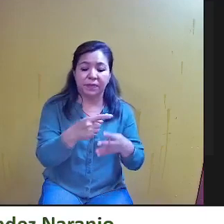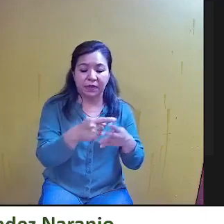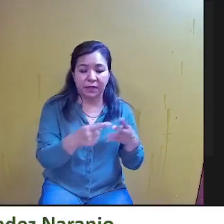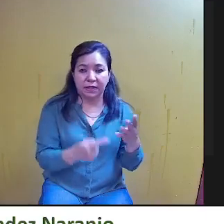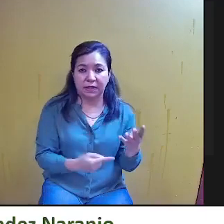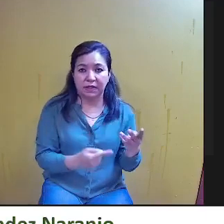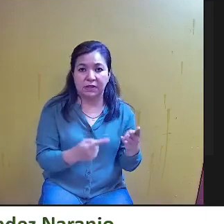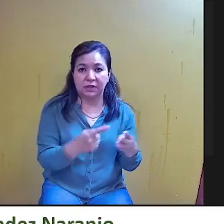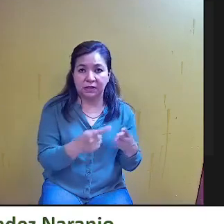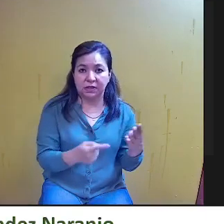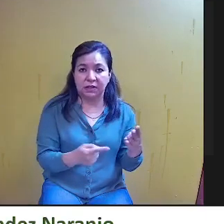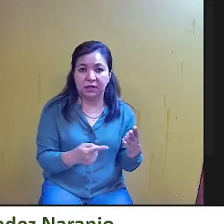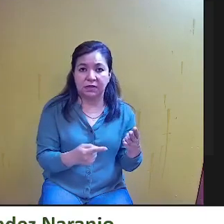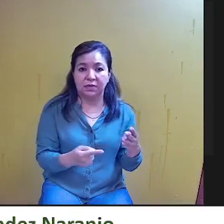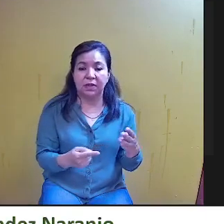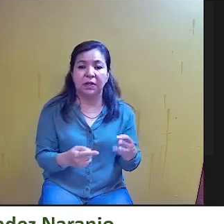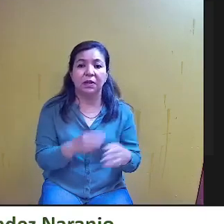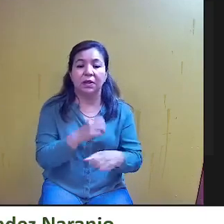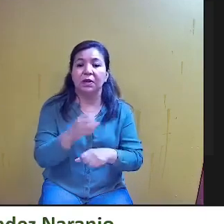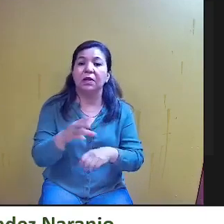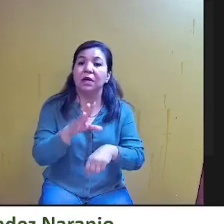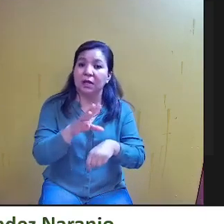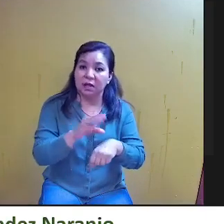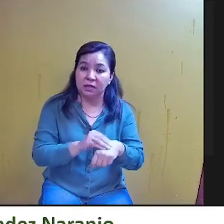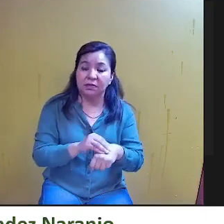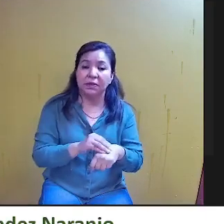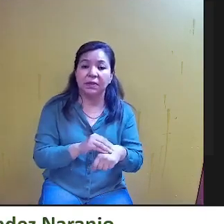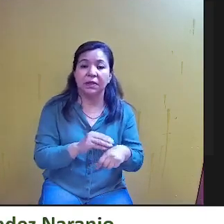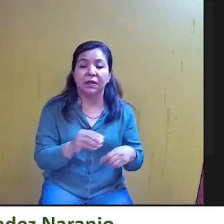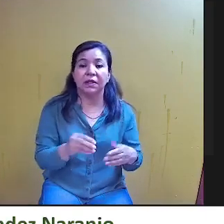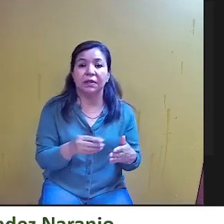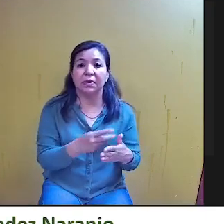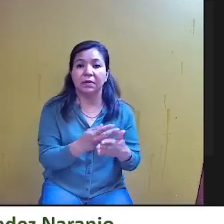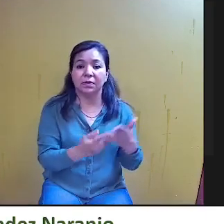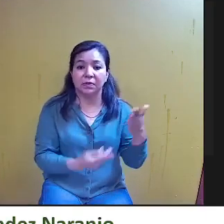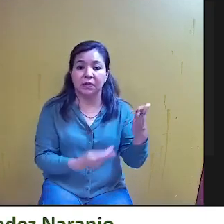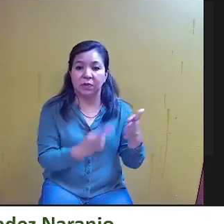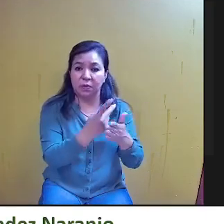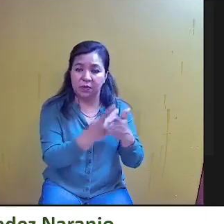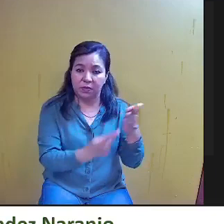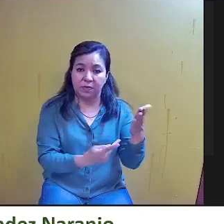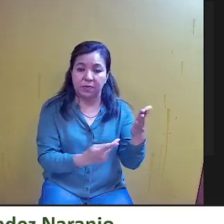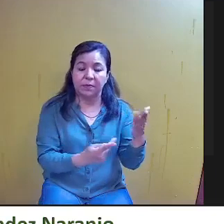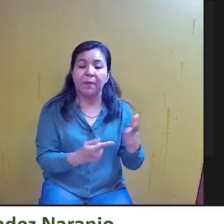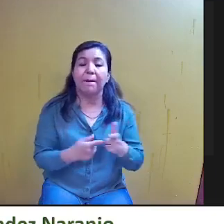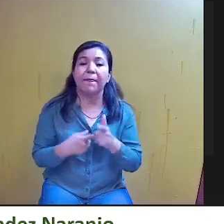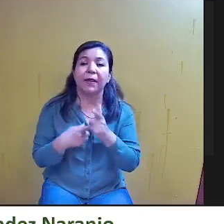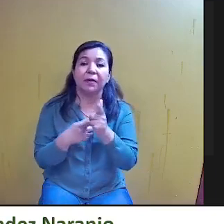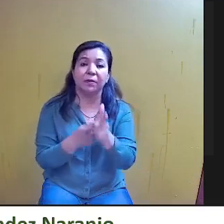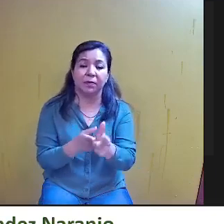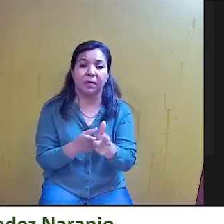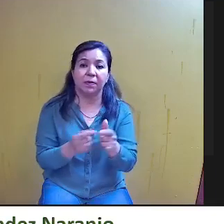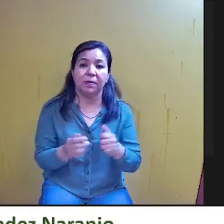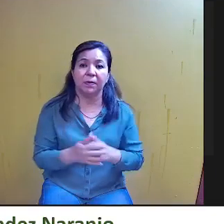cuenta analiza y califica los temas de agravios en el orden listado y se propone en cada uno lo siguiente.